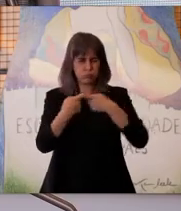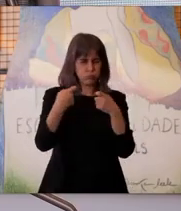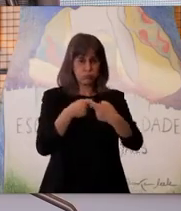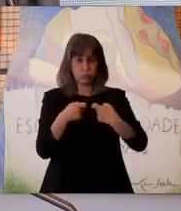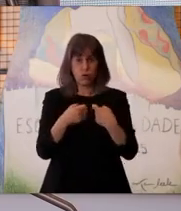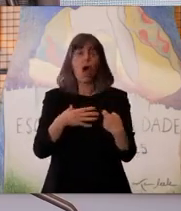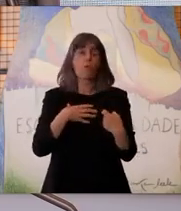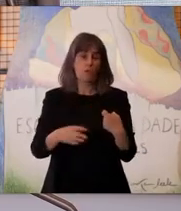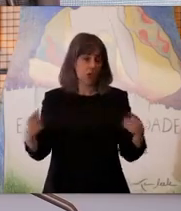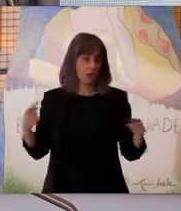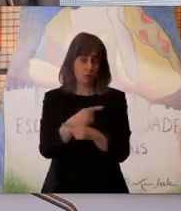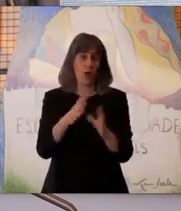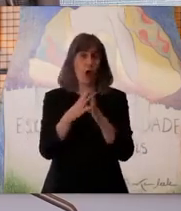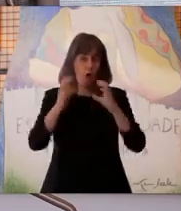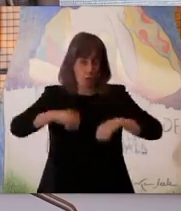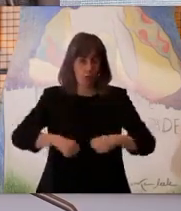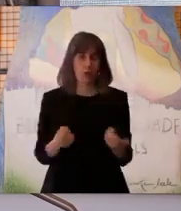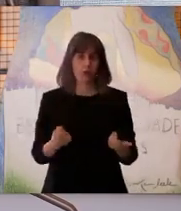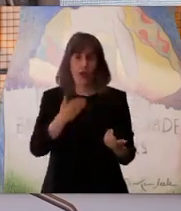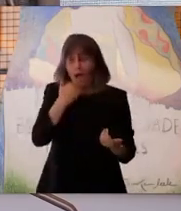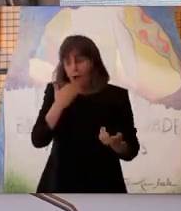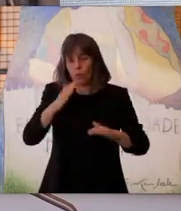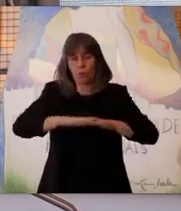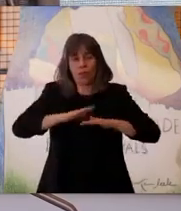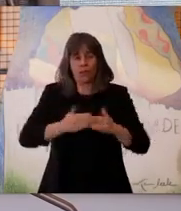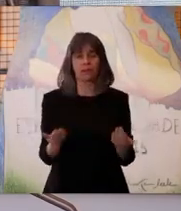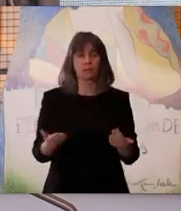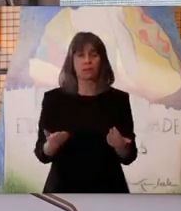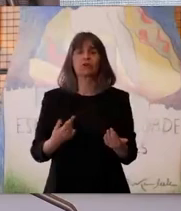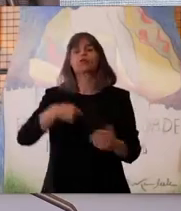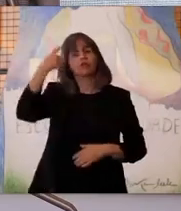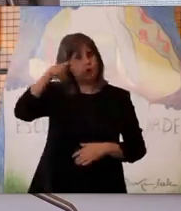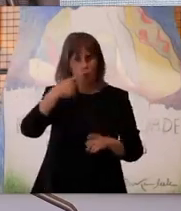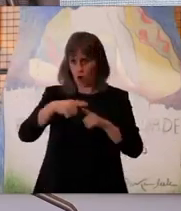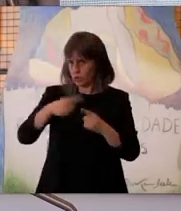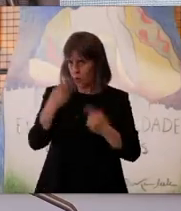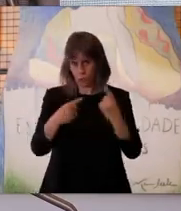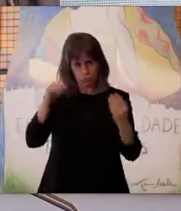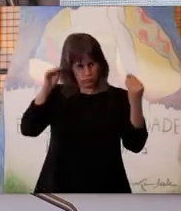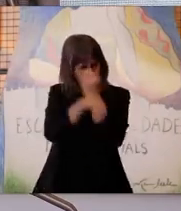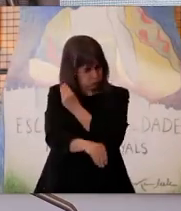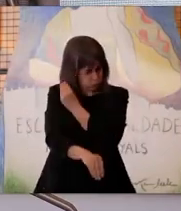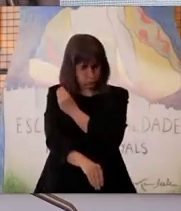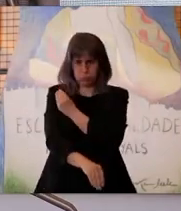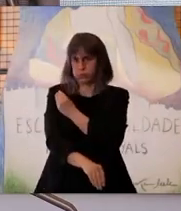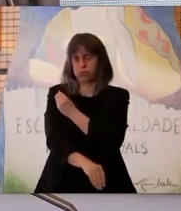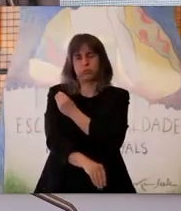entre nosotras cuestiones de mínimos sé que hay cuestiones en las que estamos en desacuerdo no solo las de podemos sino de cualquier partido quiero decir si